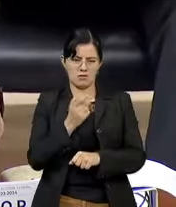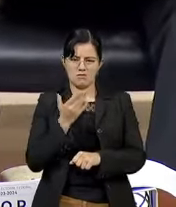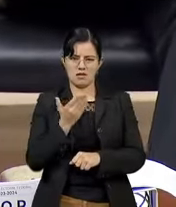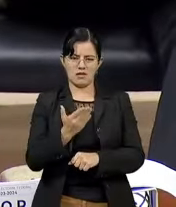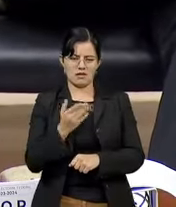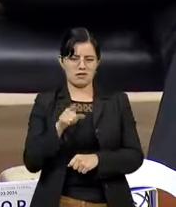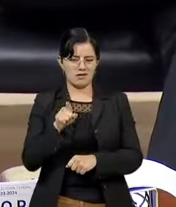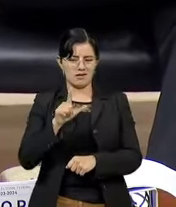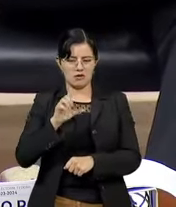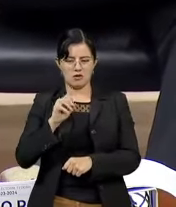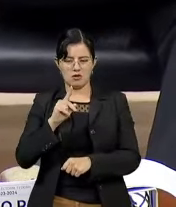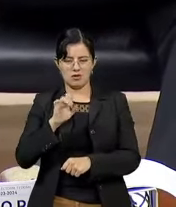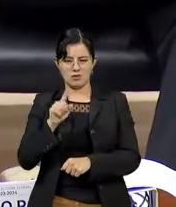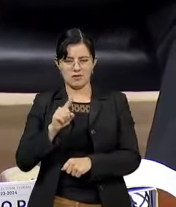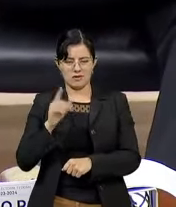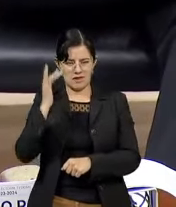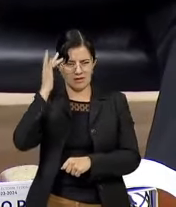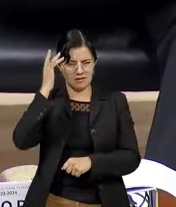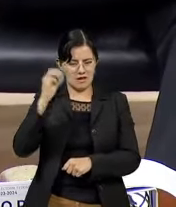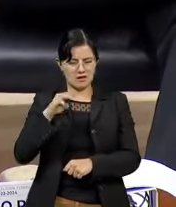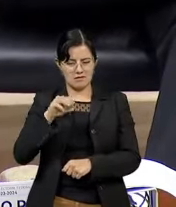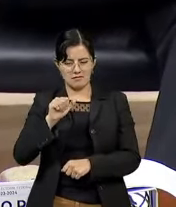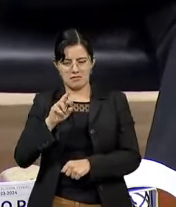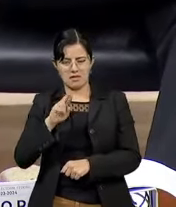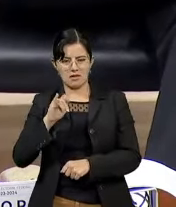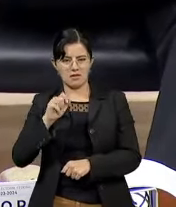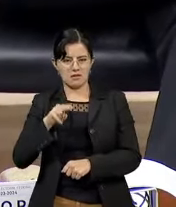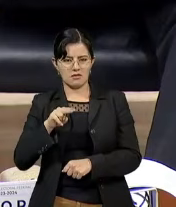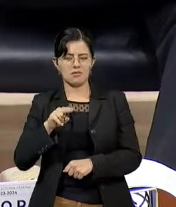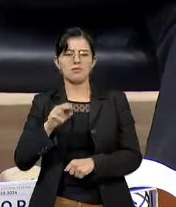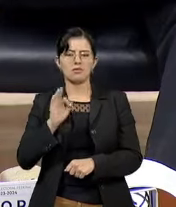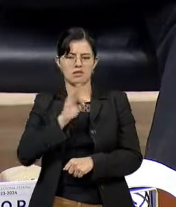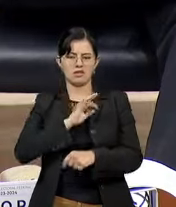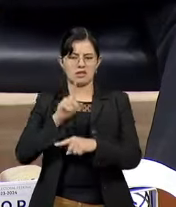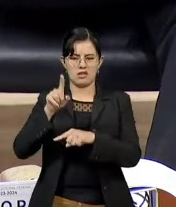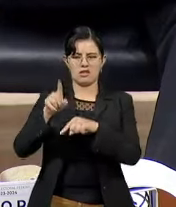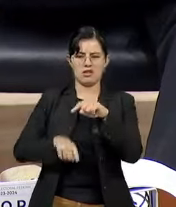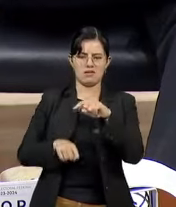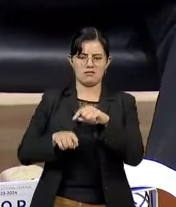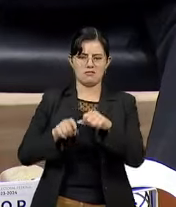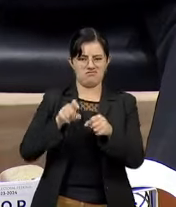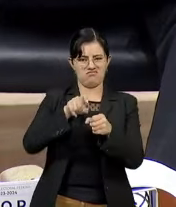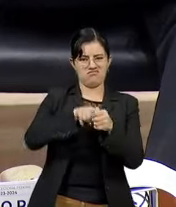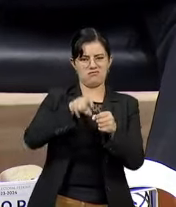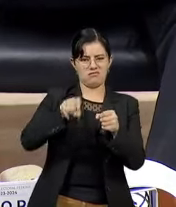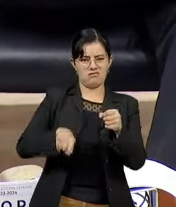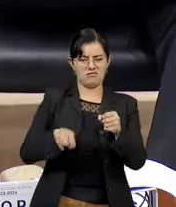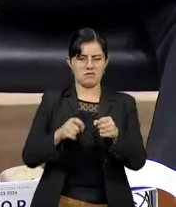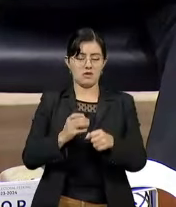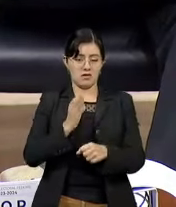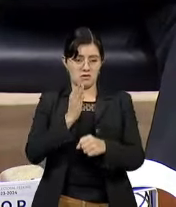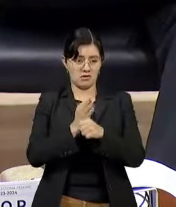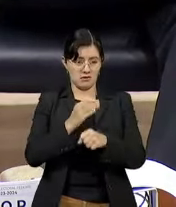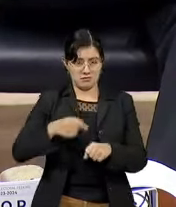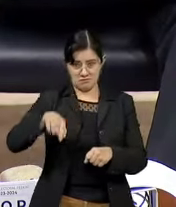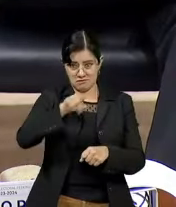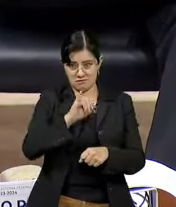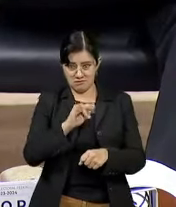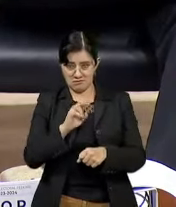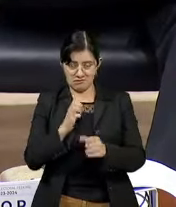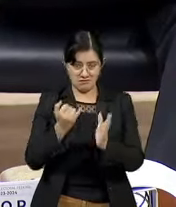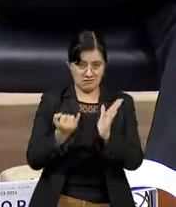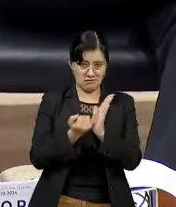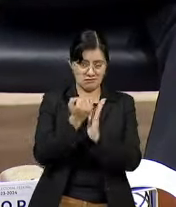San Martín se ha retirado de la moderación y de que sea y no pretendo que ahorita lo resuelva el INE